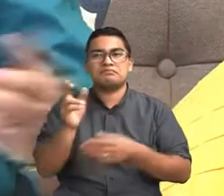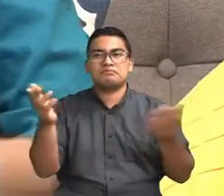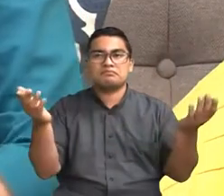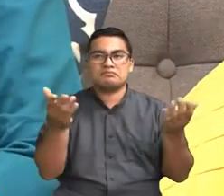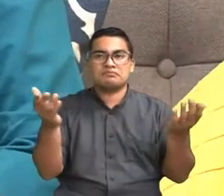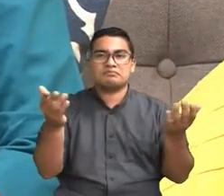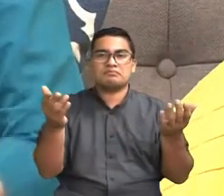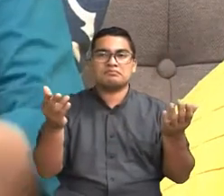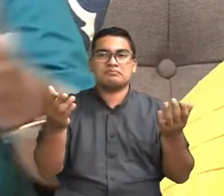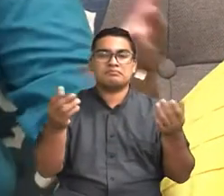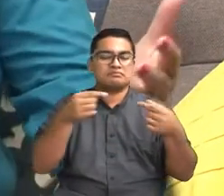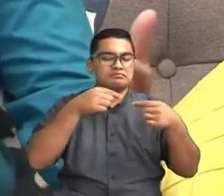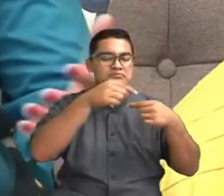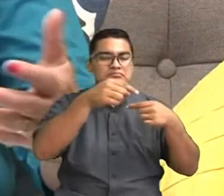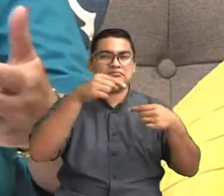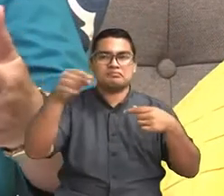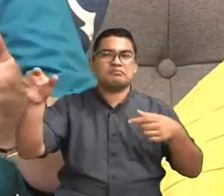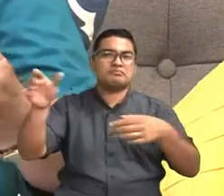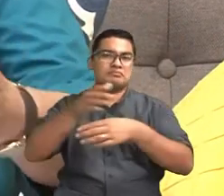que vayamos,